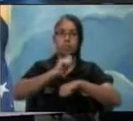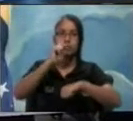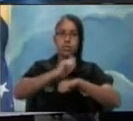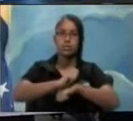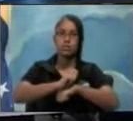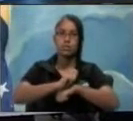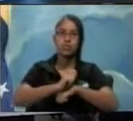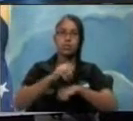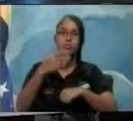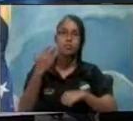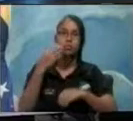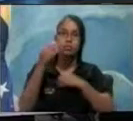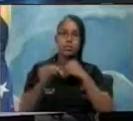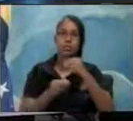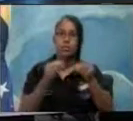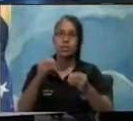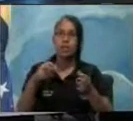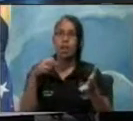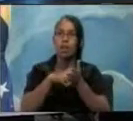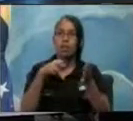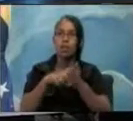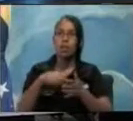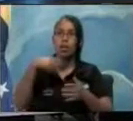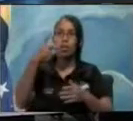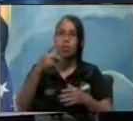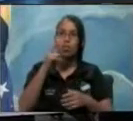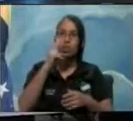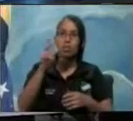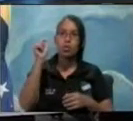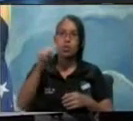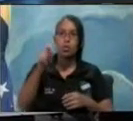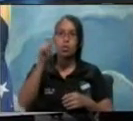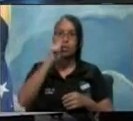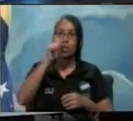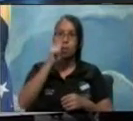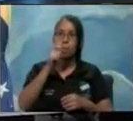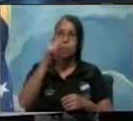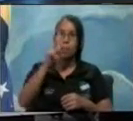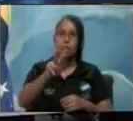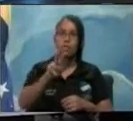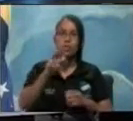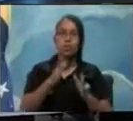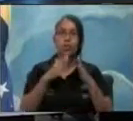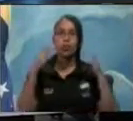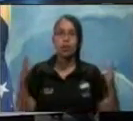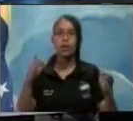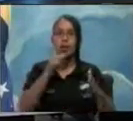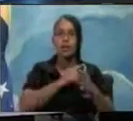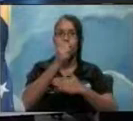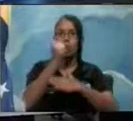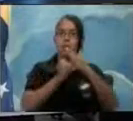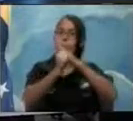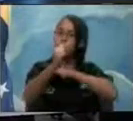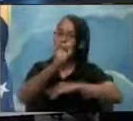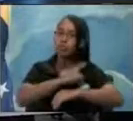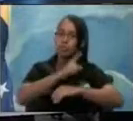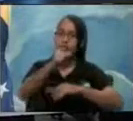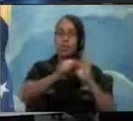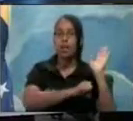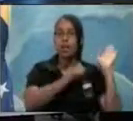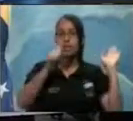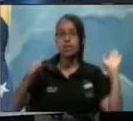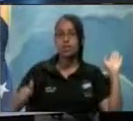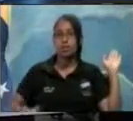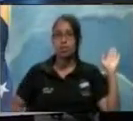que iban a entrar en el templo, ¿qué hacía el cojo cuando vio que Pedro y Juan, esos dos grandes apóstoles del Señor,